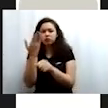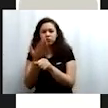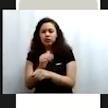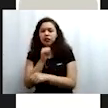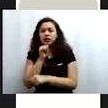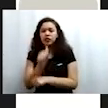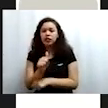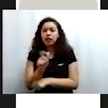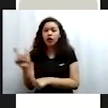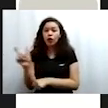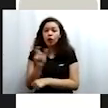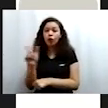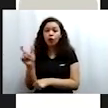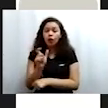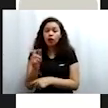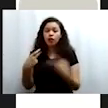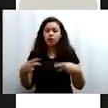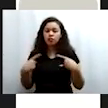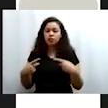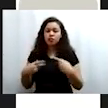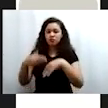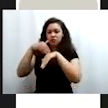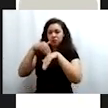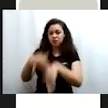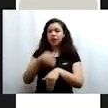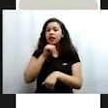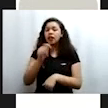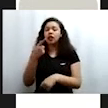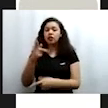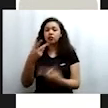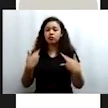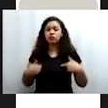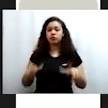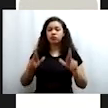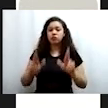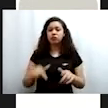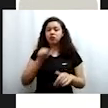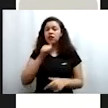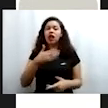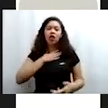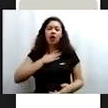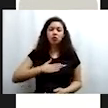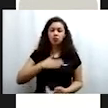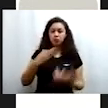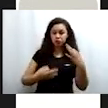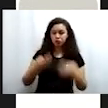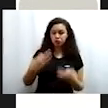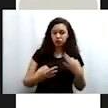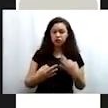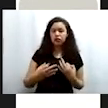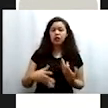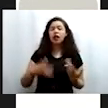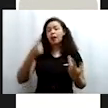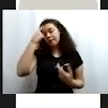al desobedecer el trabajador al patrón, a sus representantes sin causa justificada, siempre que se